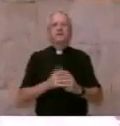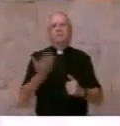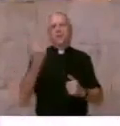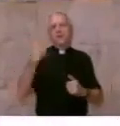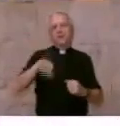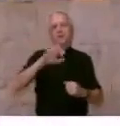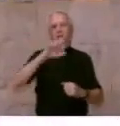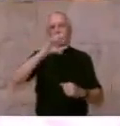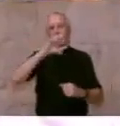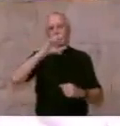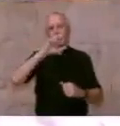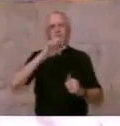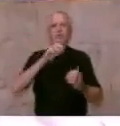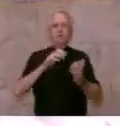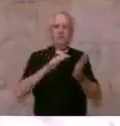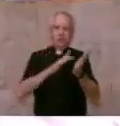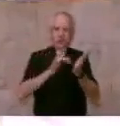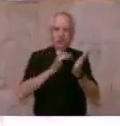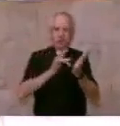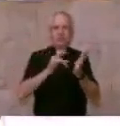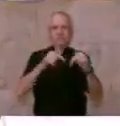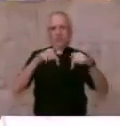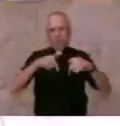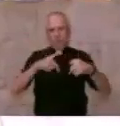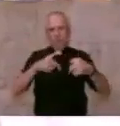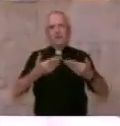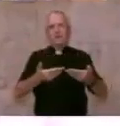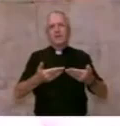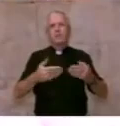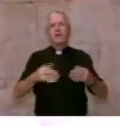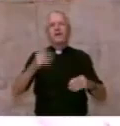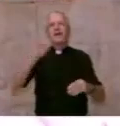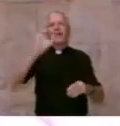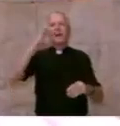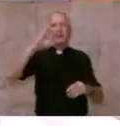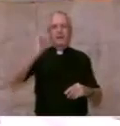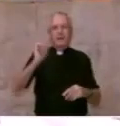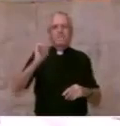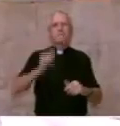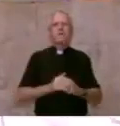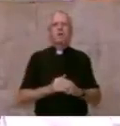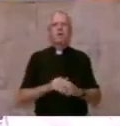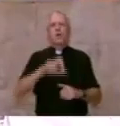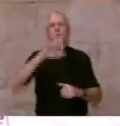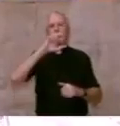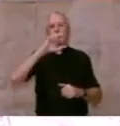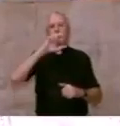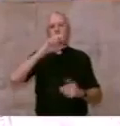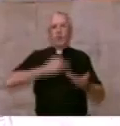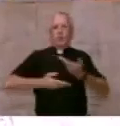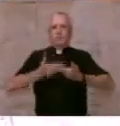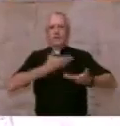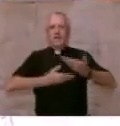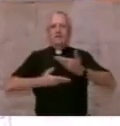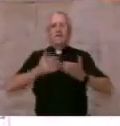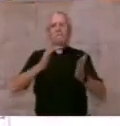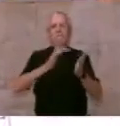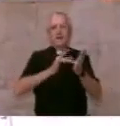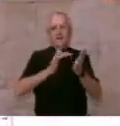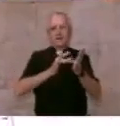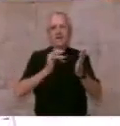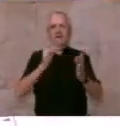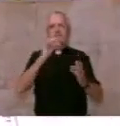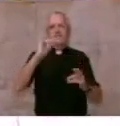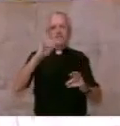el anterior obispo de Tortosa y actual arzobispo de Valencia, Monseñor Enrique Benavent y Vidal, por el obispo auxiliar emérito de Valencia, Monseñor